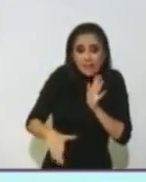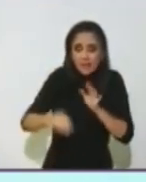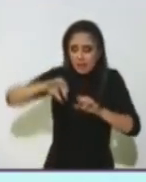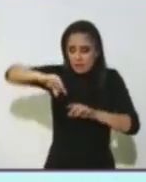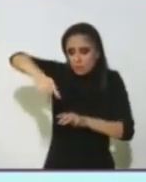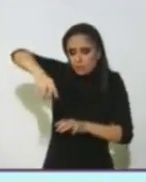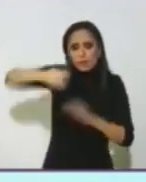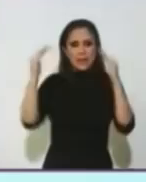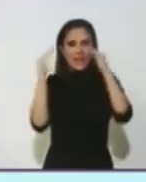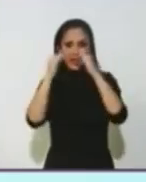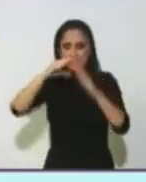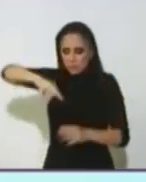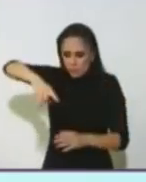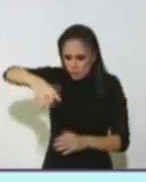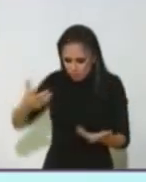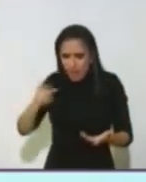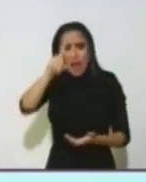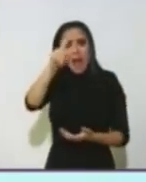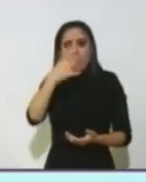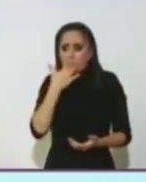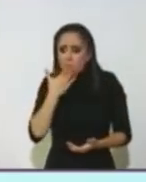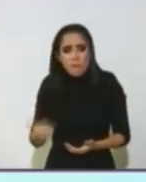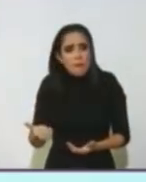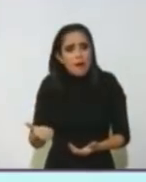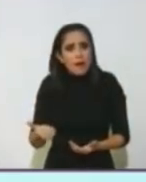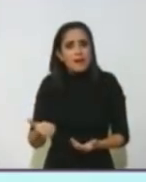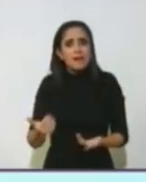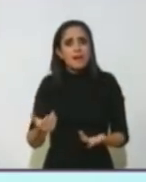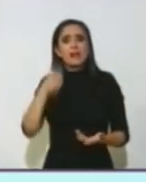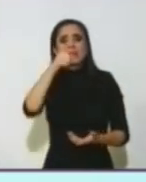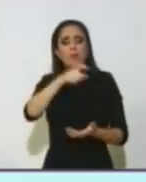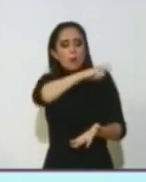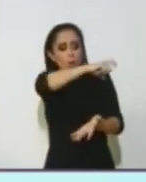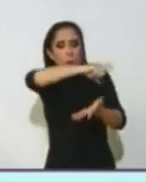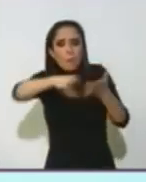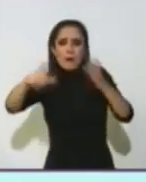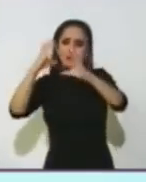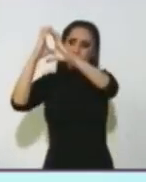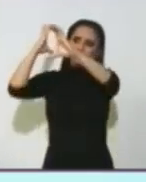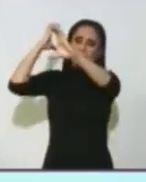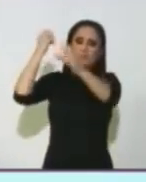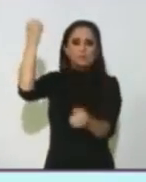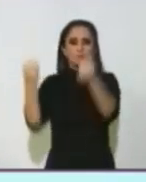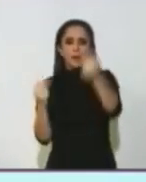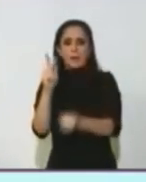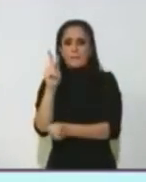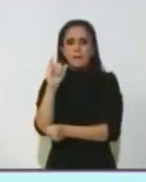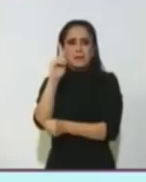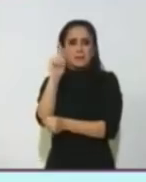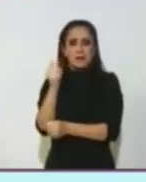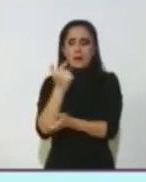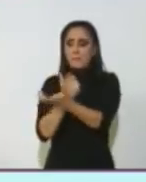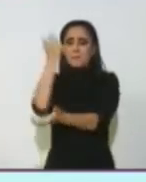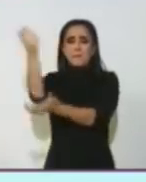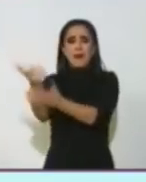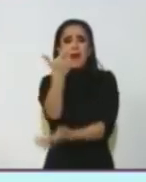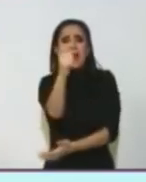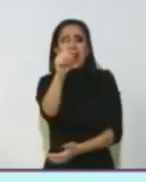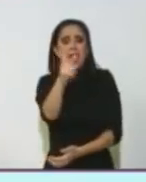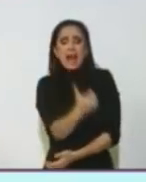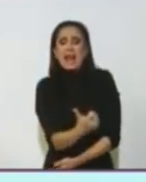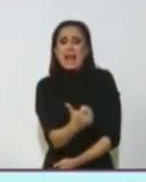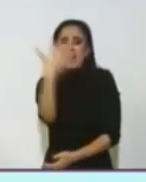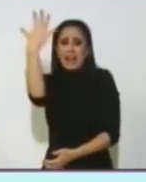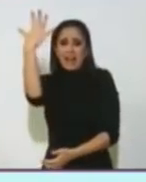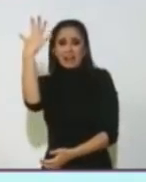llave en tu casa y no te sale agua cada vez que tienes que comprar una pipa de agua y pagar por ella a precio de oro deberías recordar